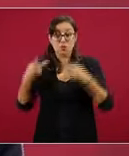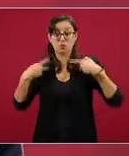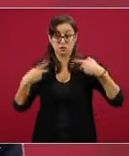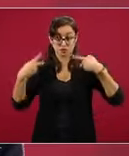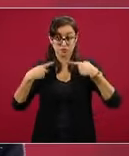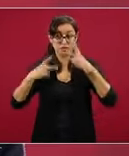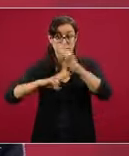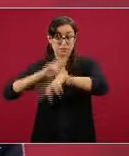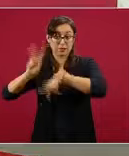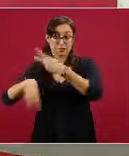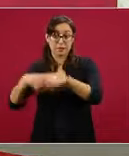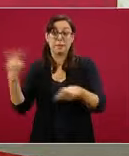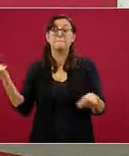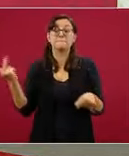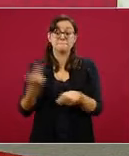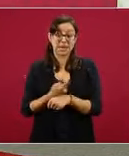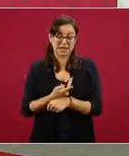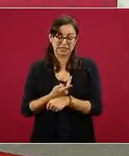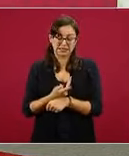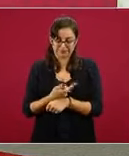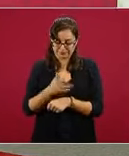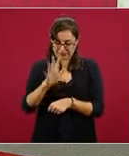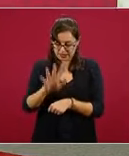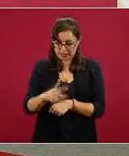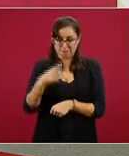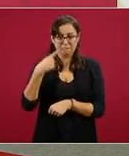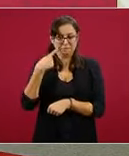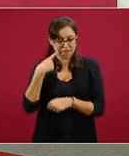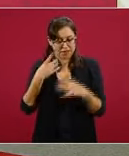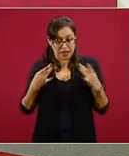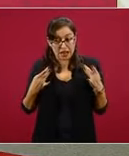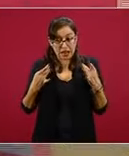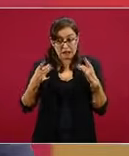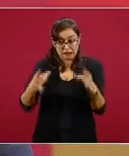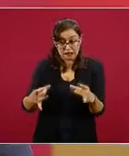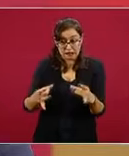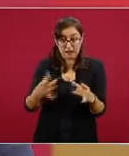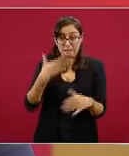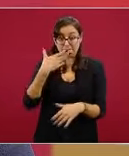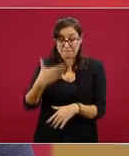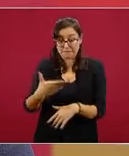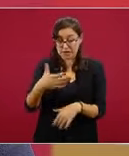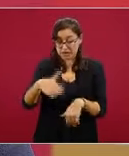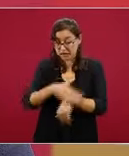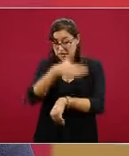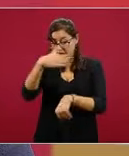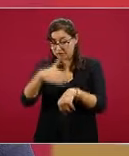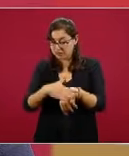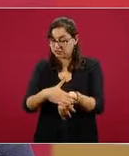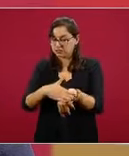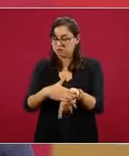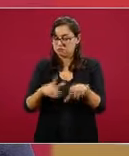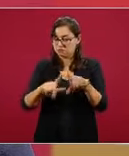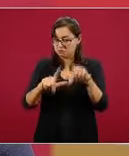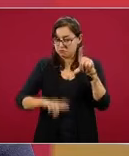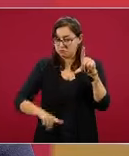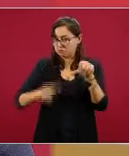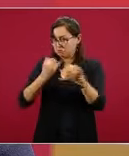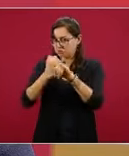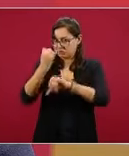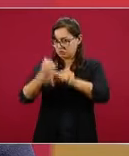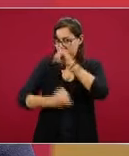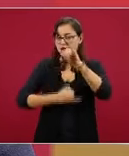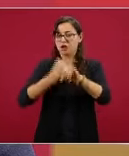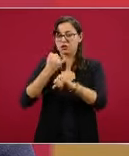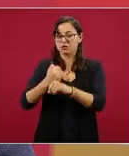demandando. Hay un indicador, por ejemplo, de calidad, es un indicador no solamente en México, sino es un indicador internacional, que es